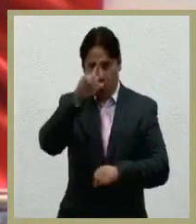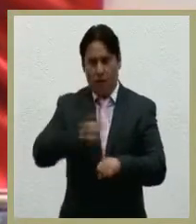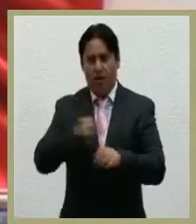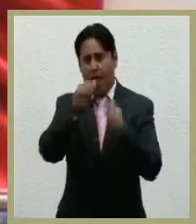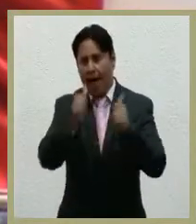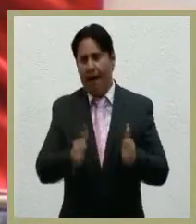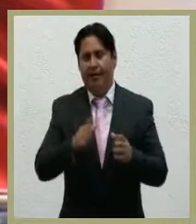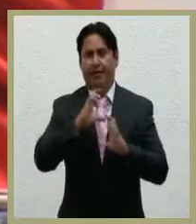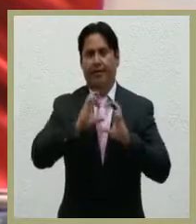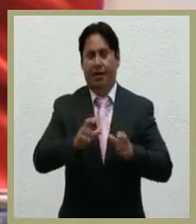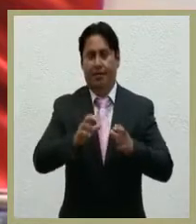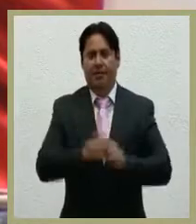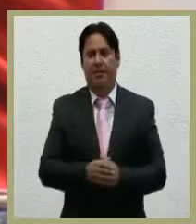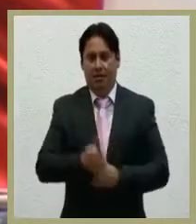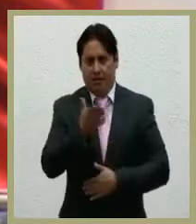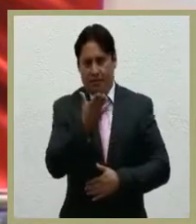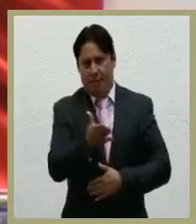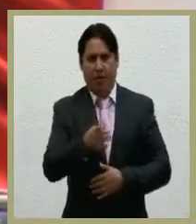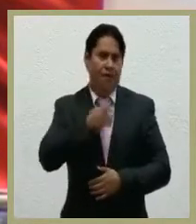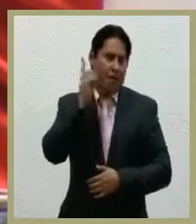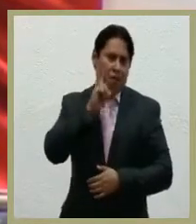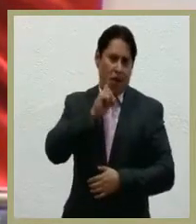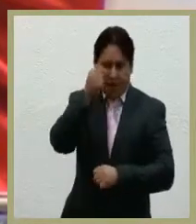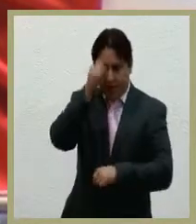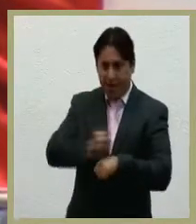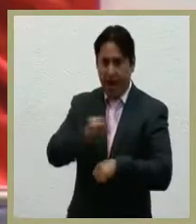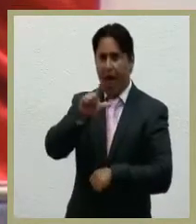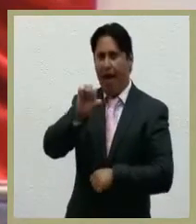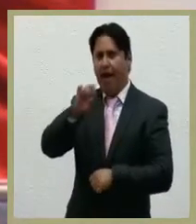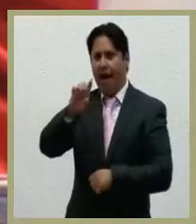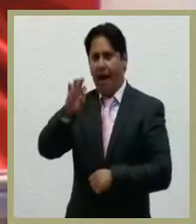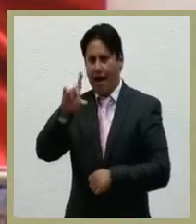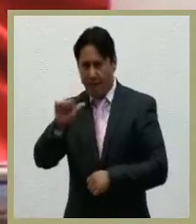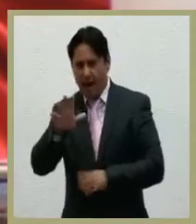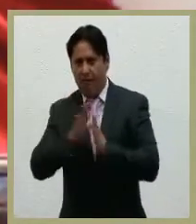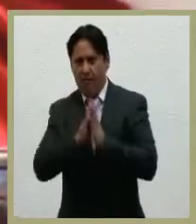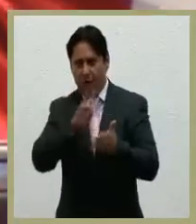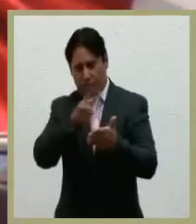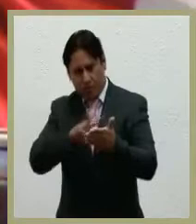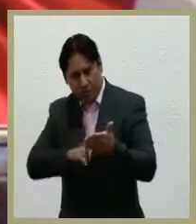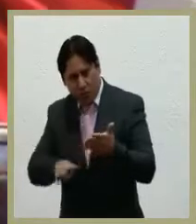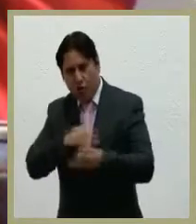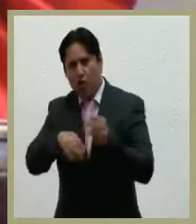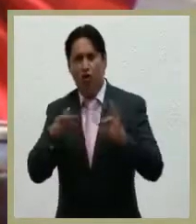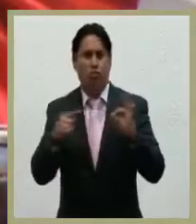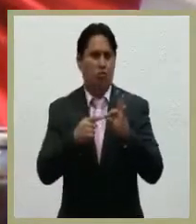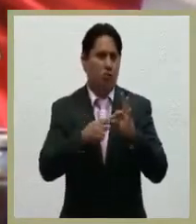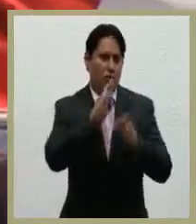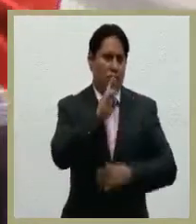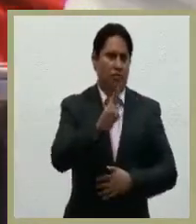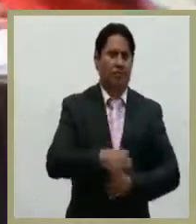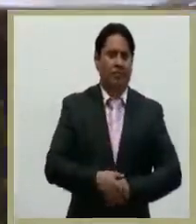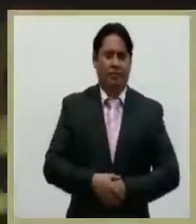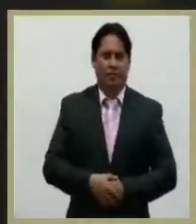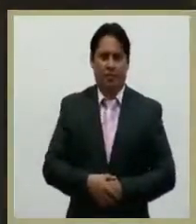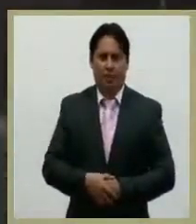de Chiapas, por lo que solicito a la diputada secretaria Alejandra Cruz Toledo Cebadúa de lectura a los puntos resolutivos del dictamen. Con